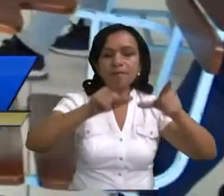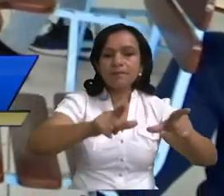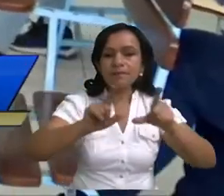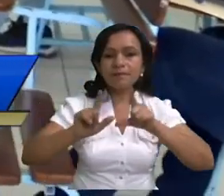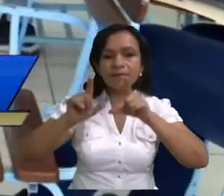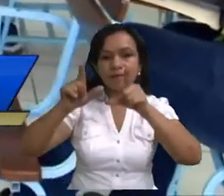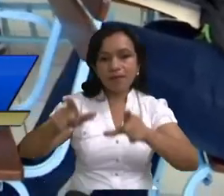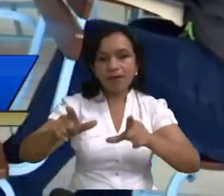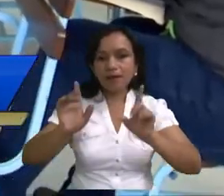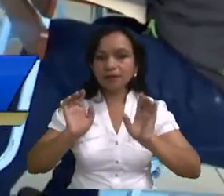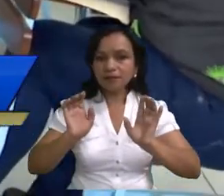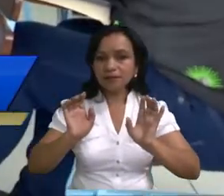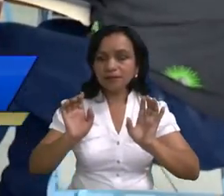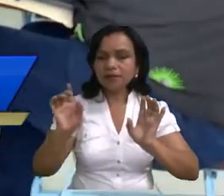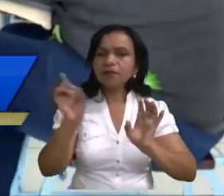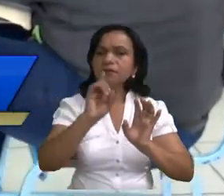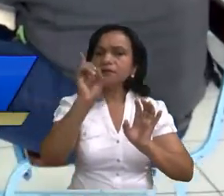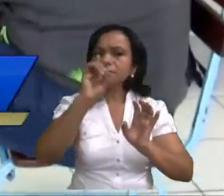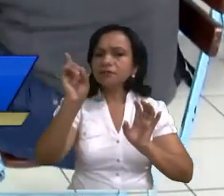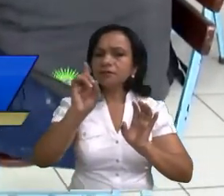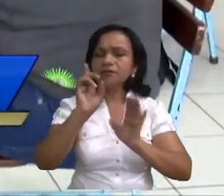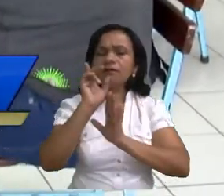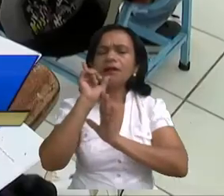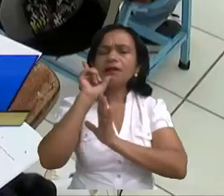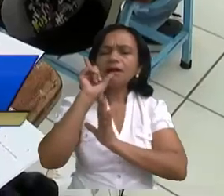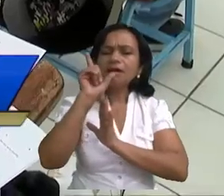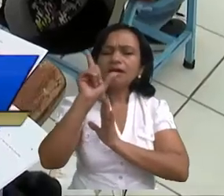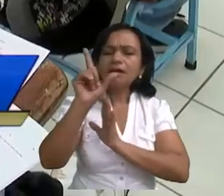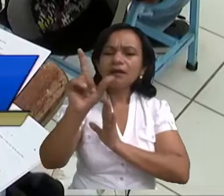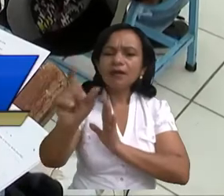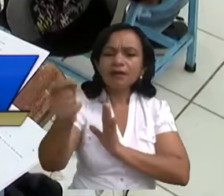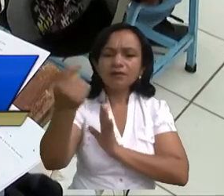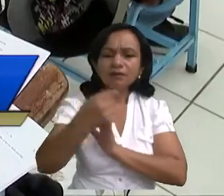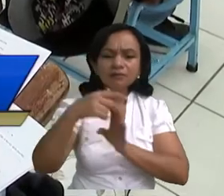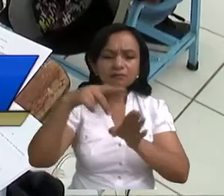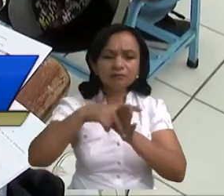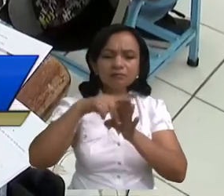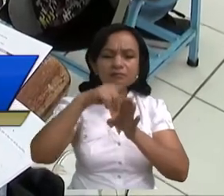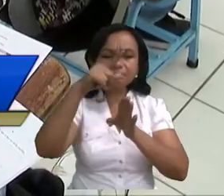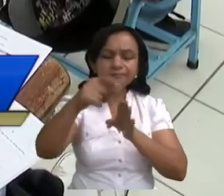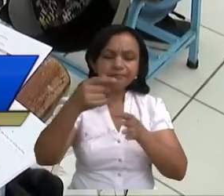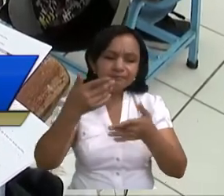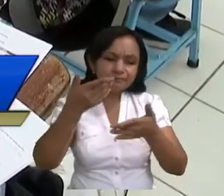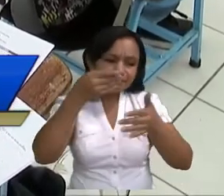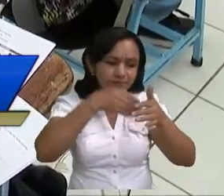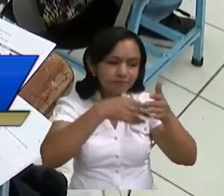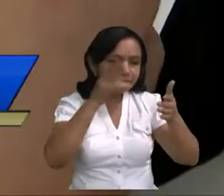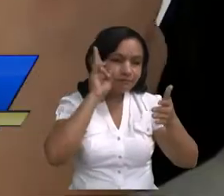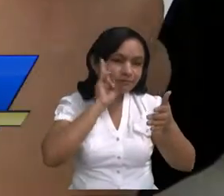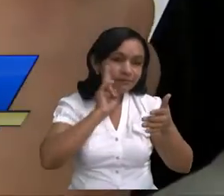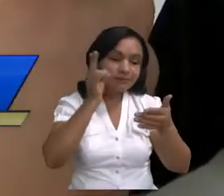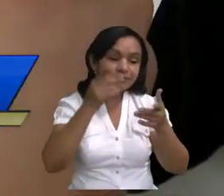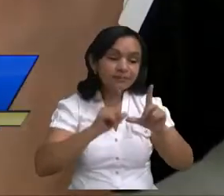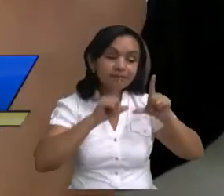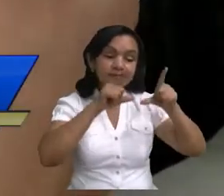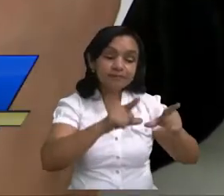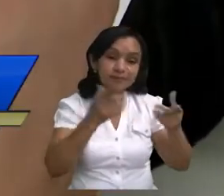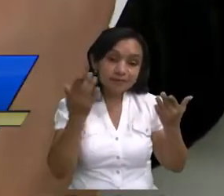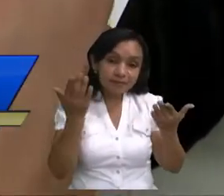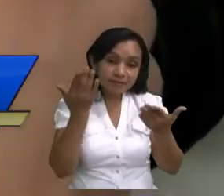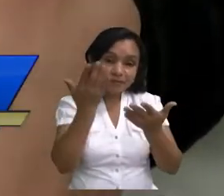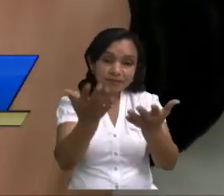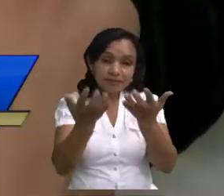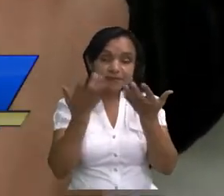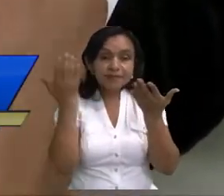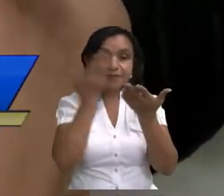que han venido de la de las comunidades rurales a prematricularse en su recinto. Y es importante, porque es un análisis que